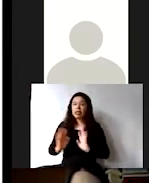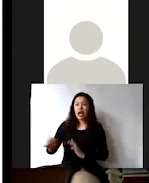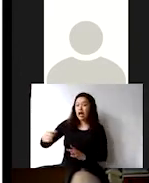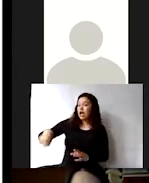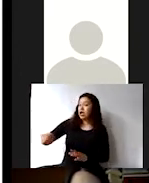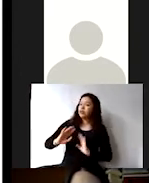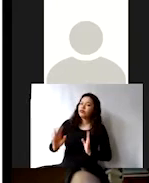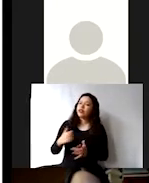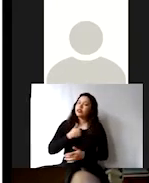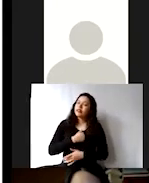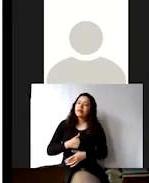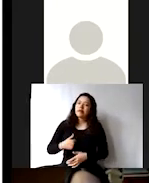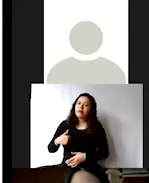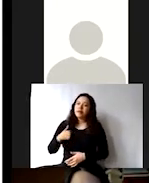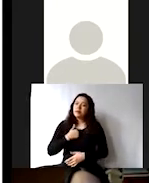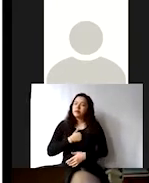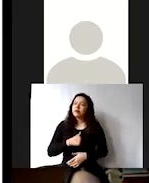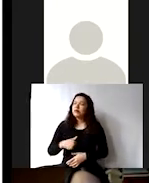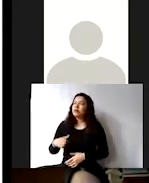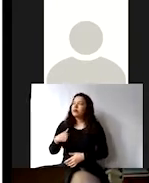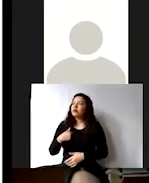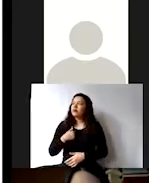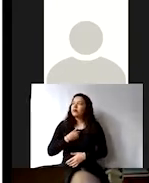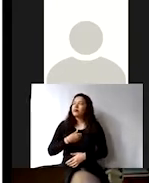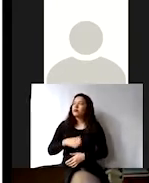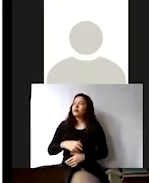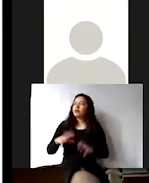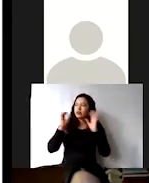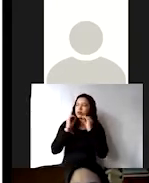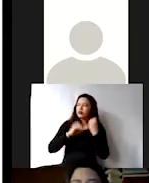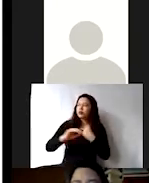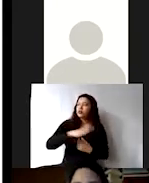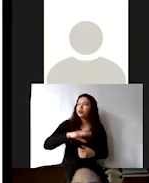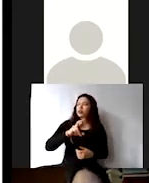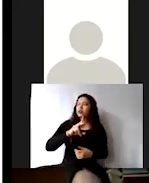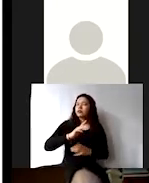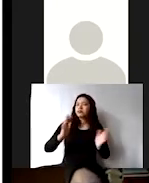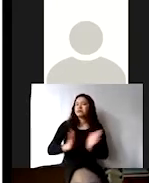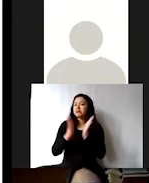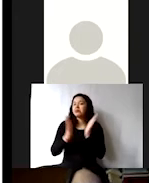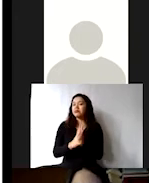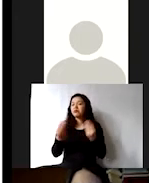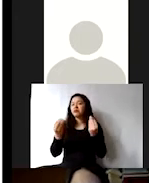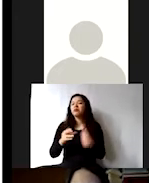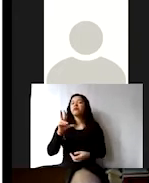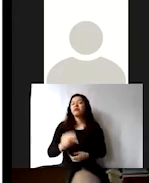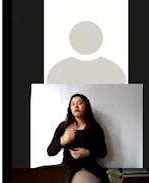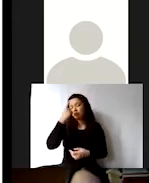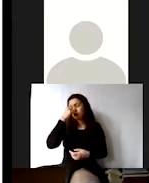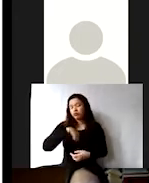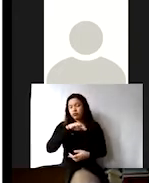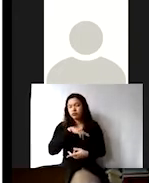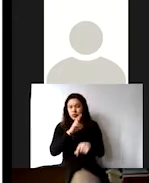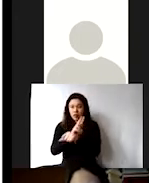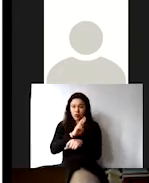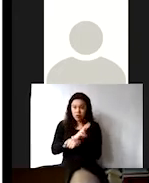lamentablemente, sí, no hay mucha participación para las organizaciones de la sociedad civil en cuanto podamos monitorear